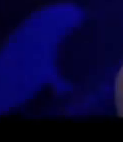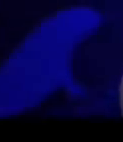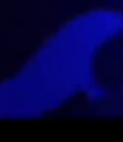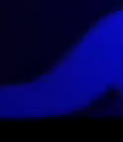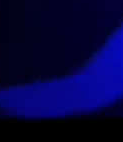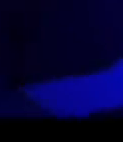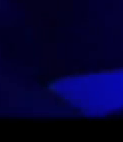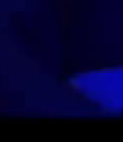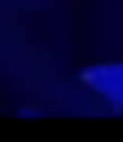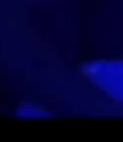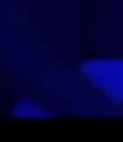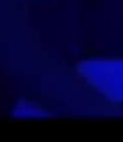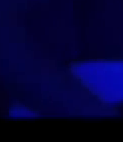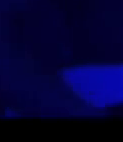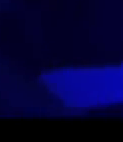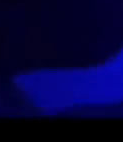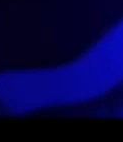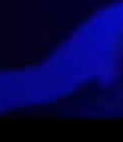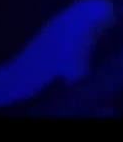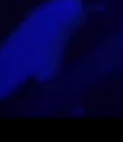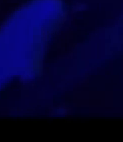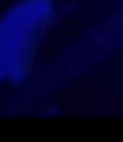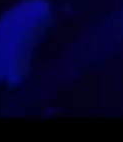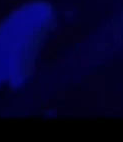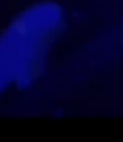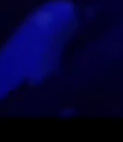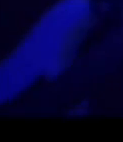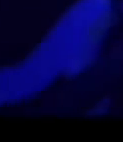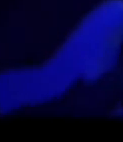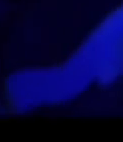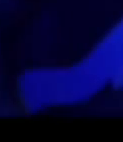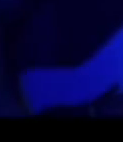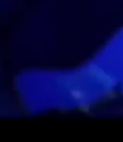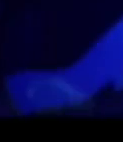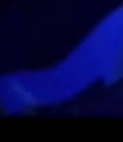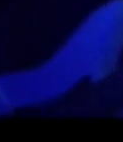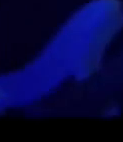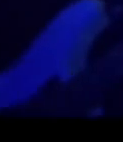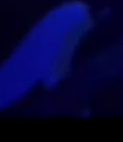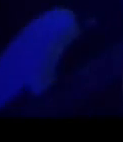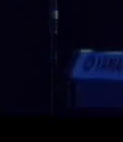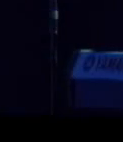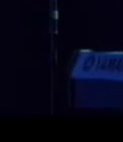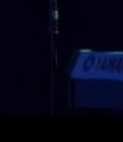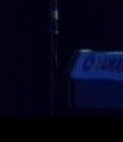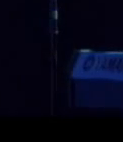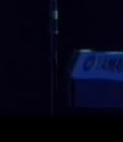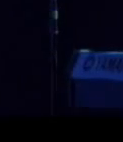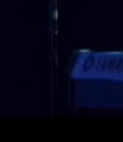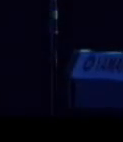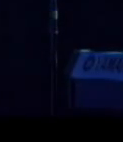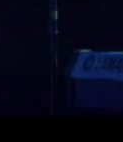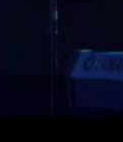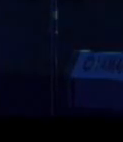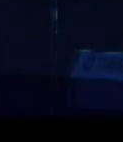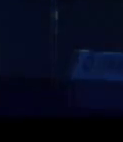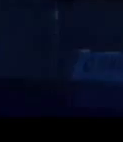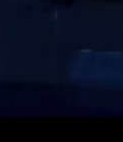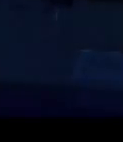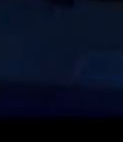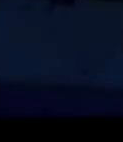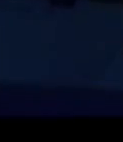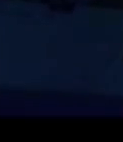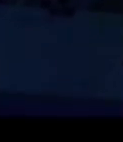un sábado. En los musicales de Ecuador TV. No importa qué mes. Presentamos Todas las